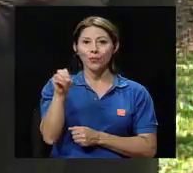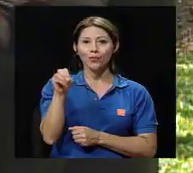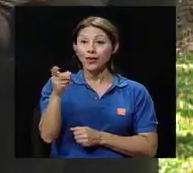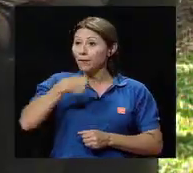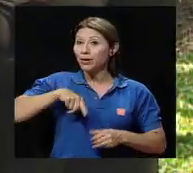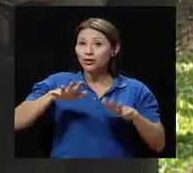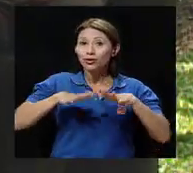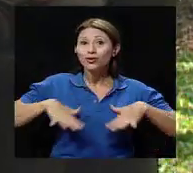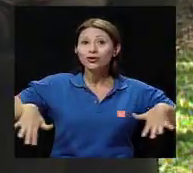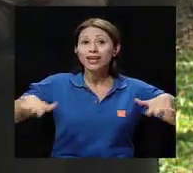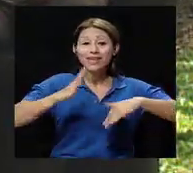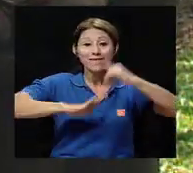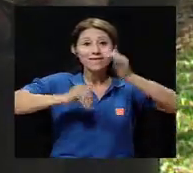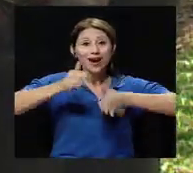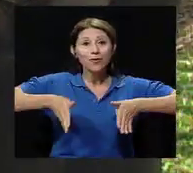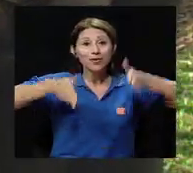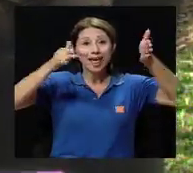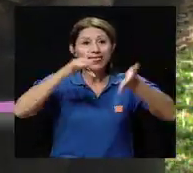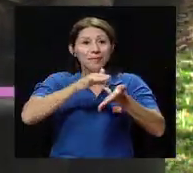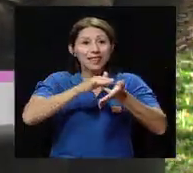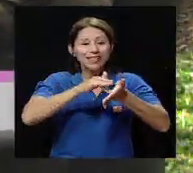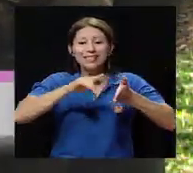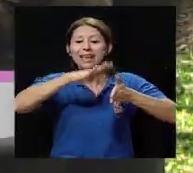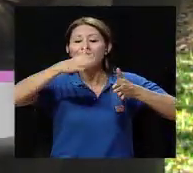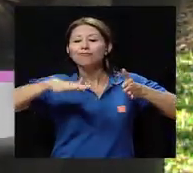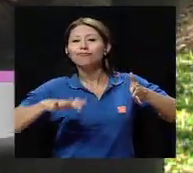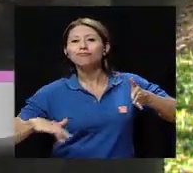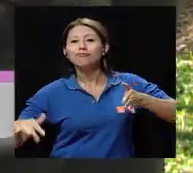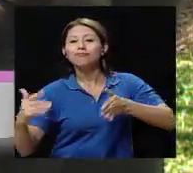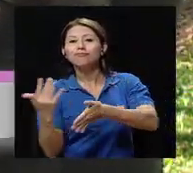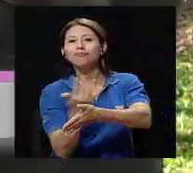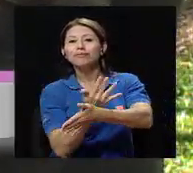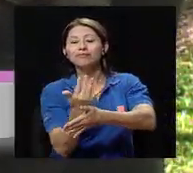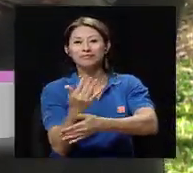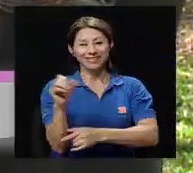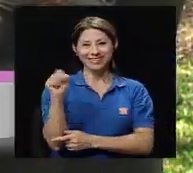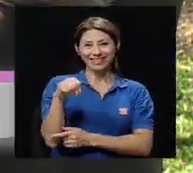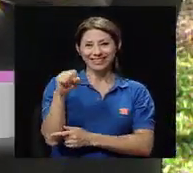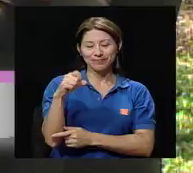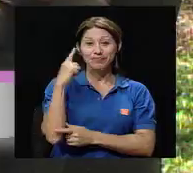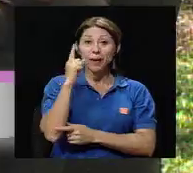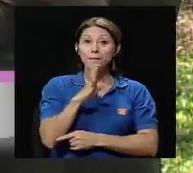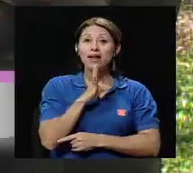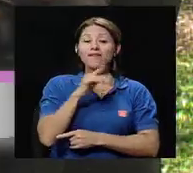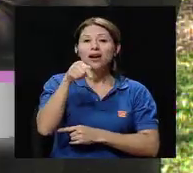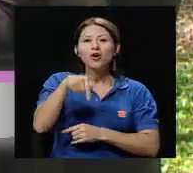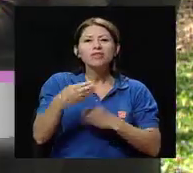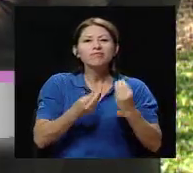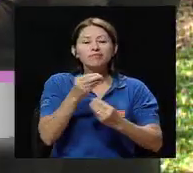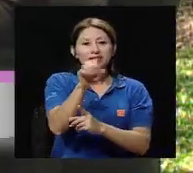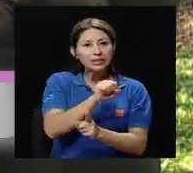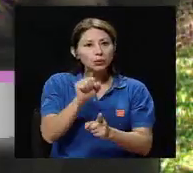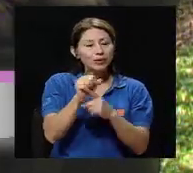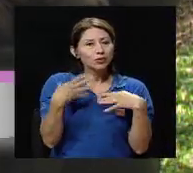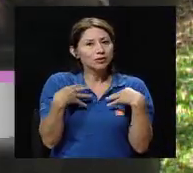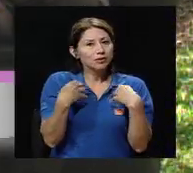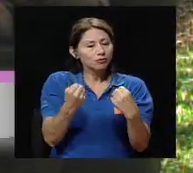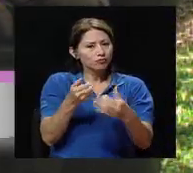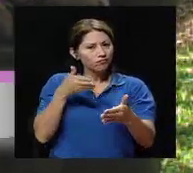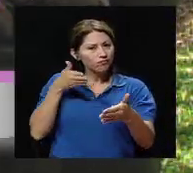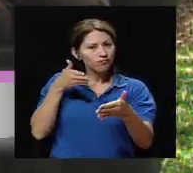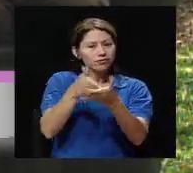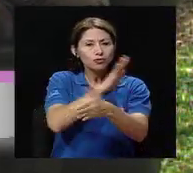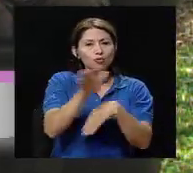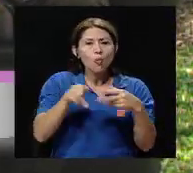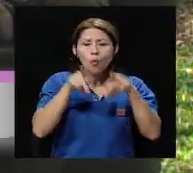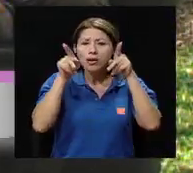los jardines de la Facultad de Medicina. Sí, María del Mar, pues hoy para hablar de una situación de salud que nos aqueja